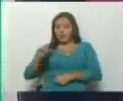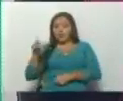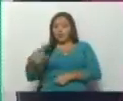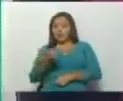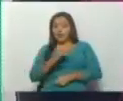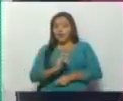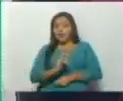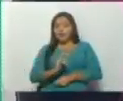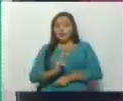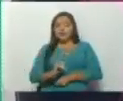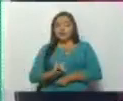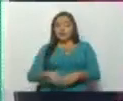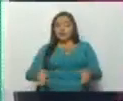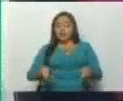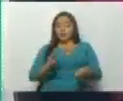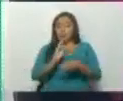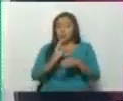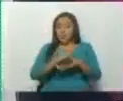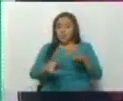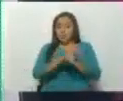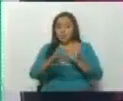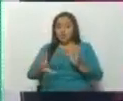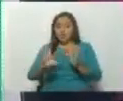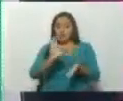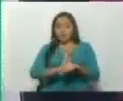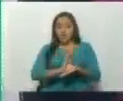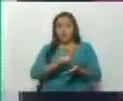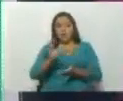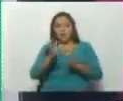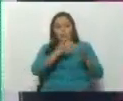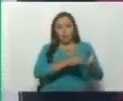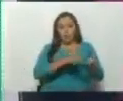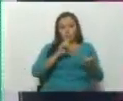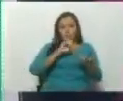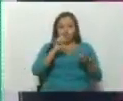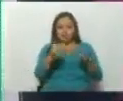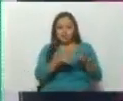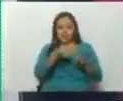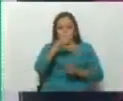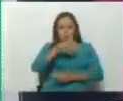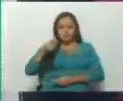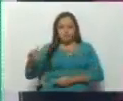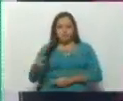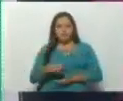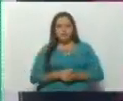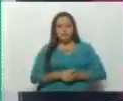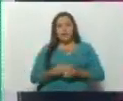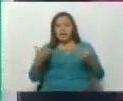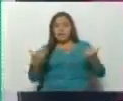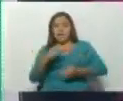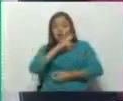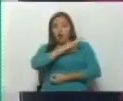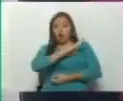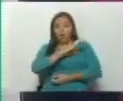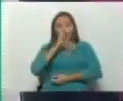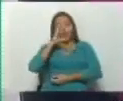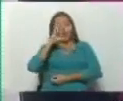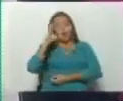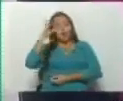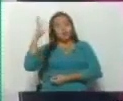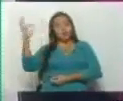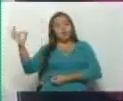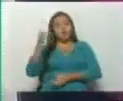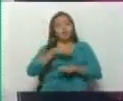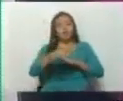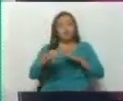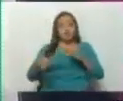para garantizar el derecho a la ciudad, y los ciudadanos y las ciudadanas. Ya de hecho hay consejos municipales que se han instalado y que